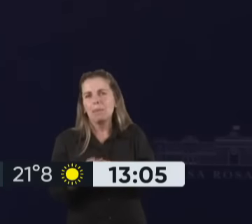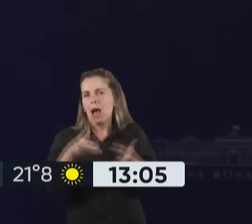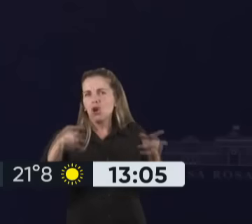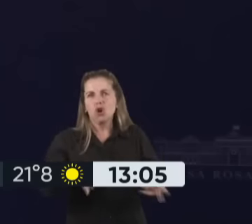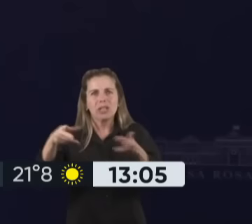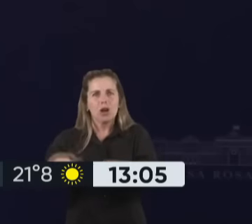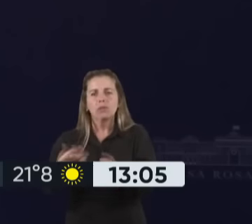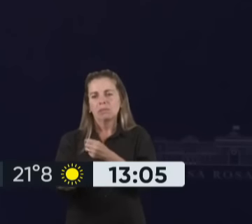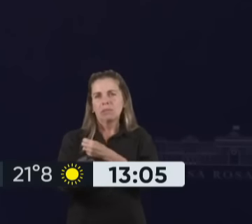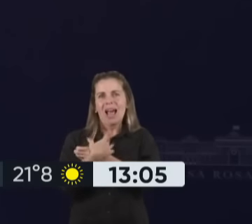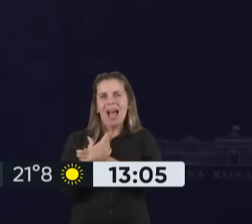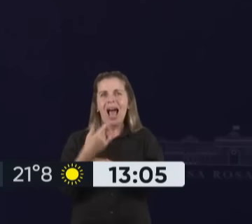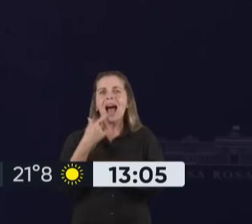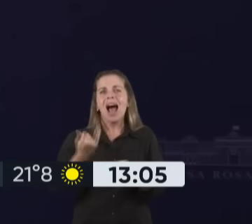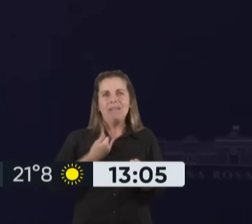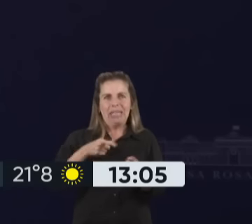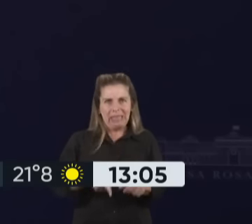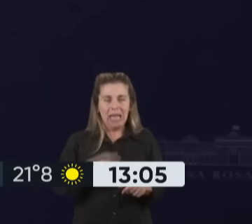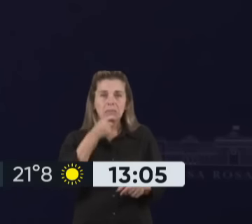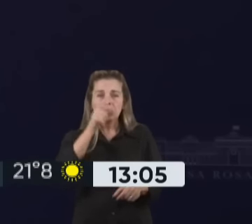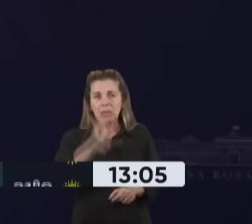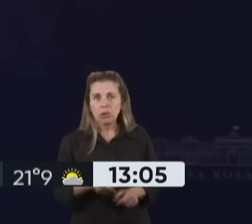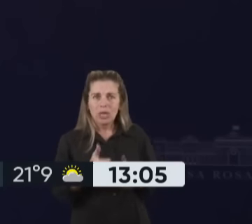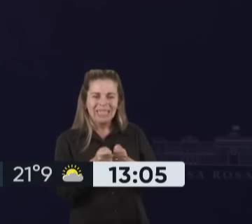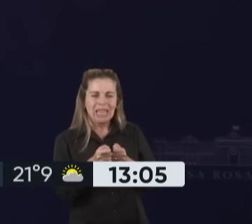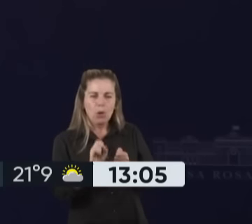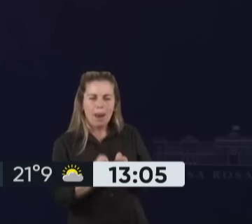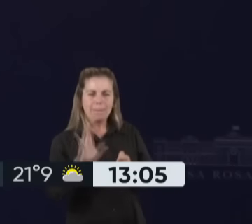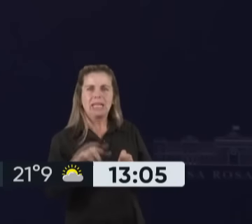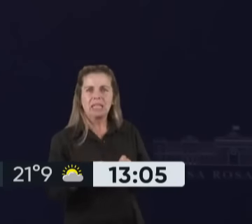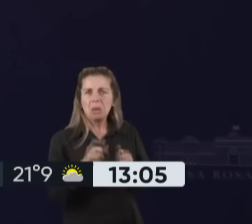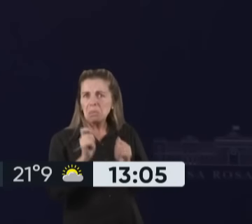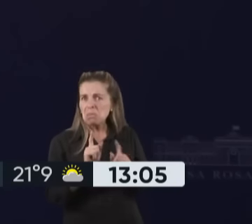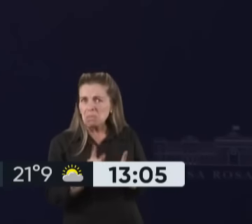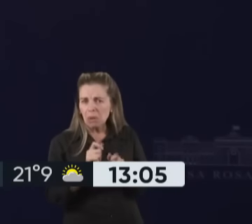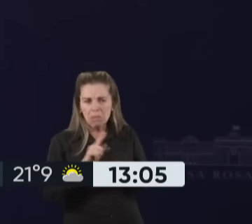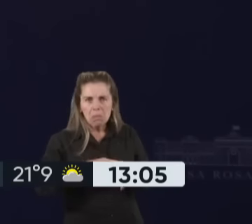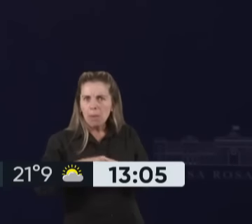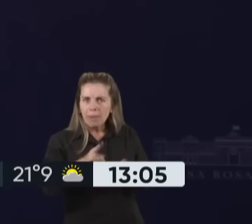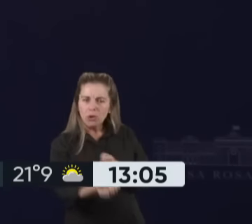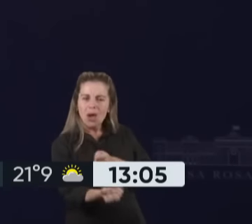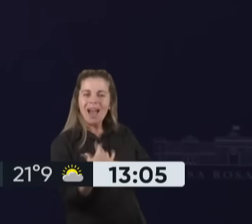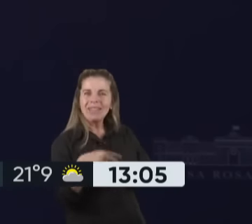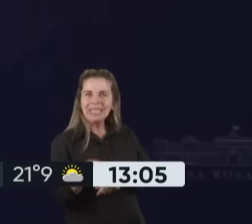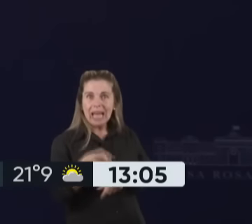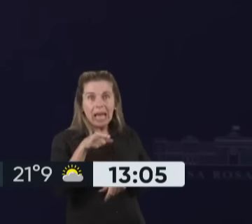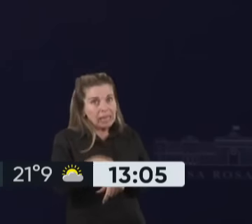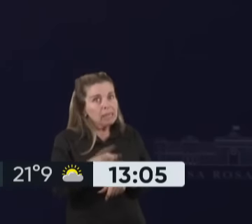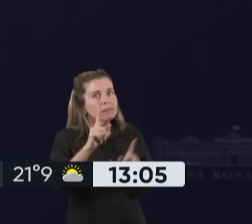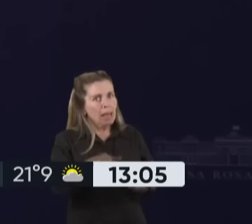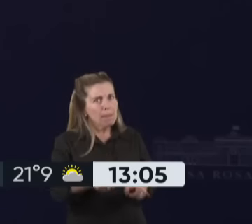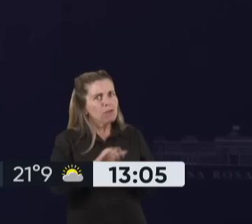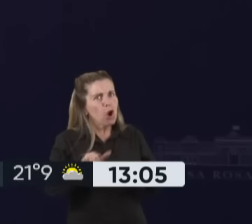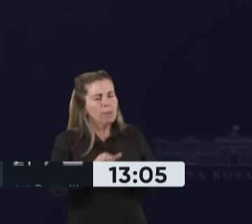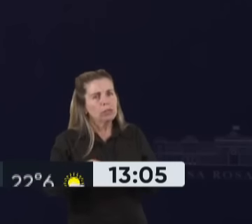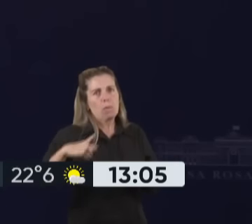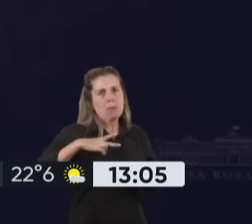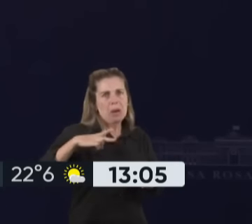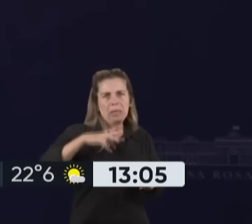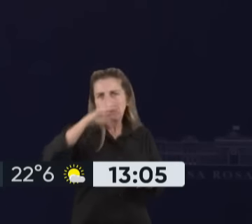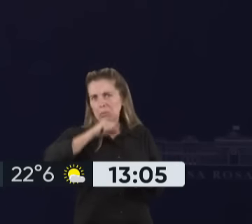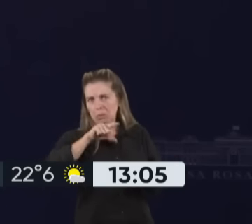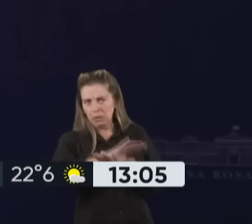tengan. Alcanza con tener el celular prendido y bajo cobertura. Además, el sistema garantiza la privacidad y el anonimato.